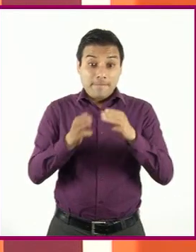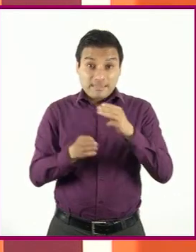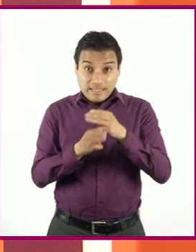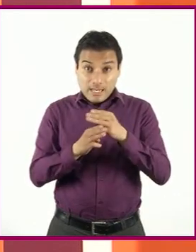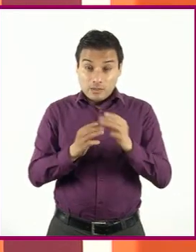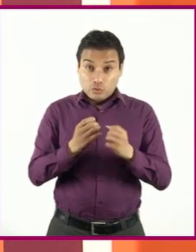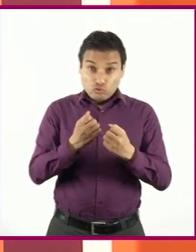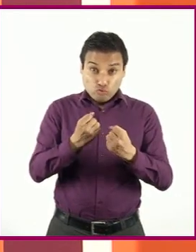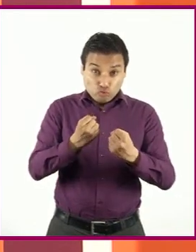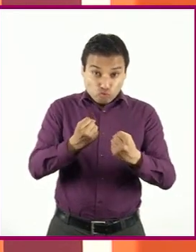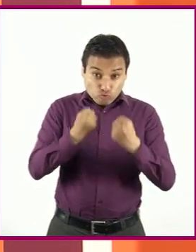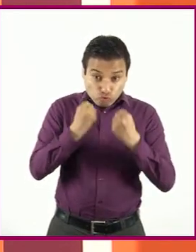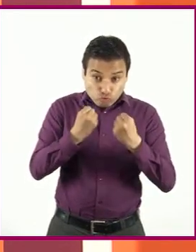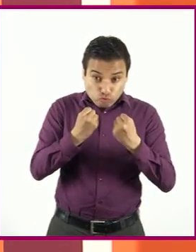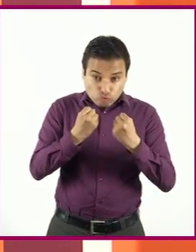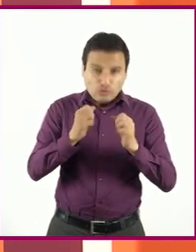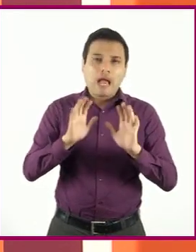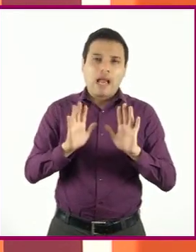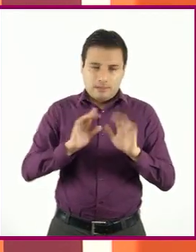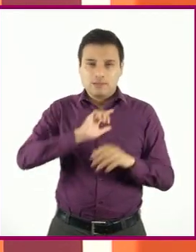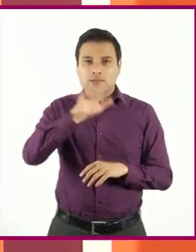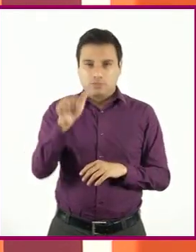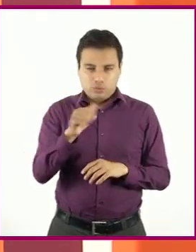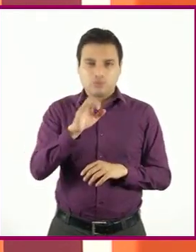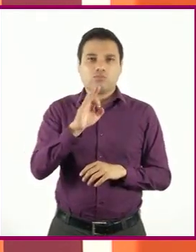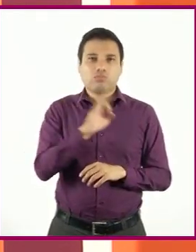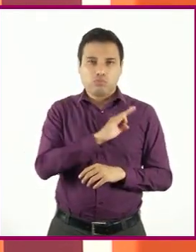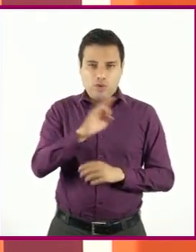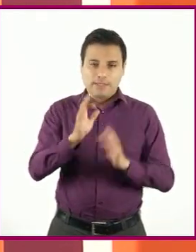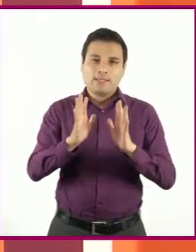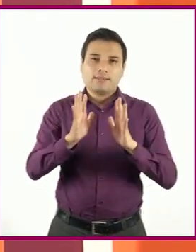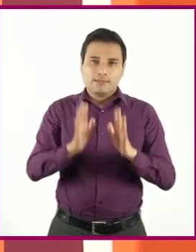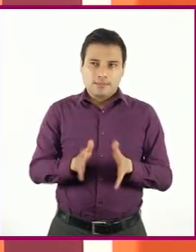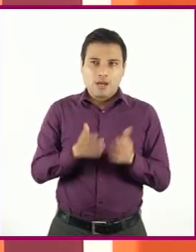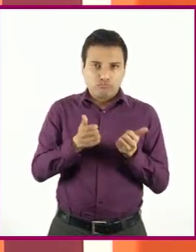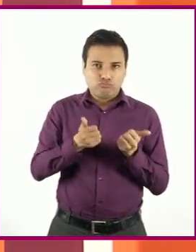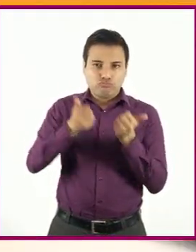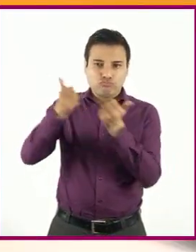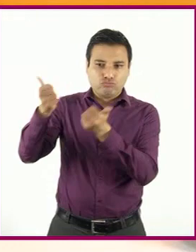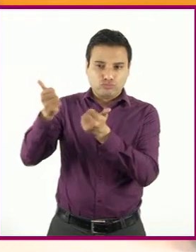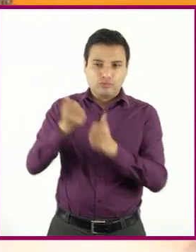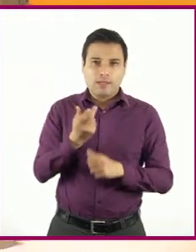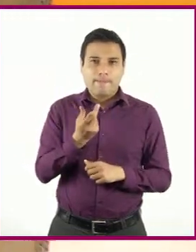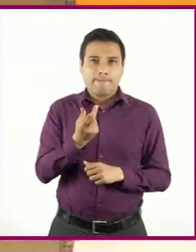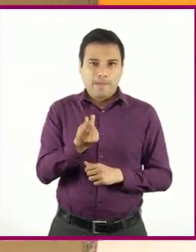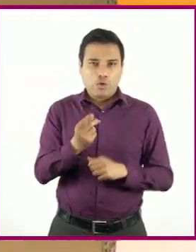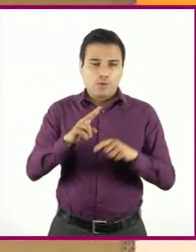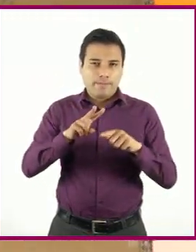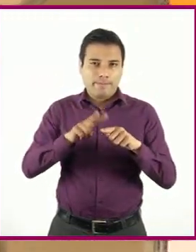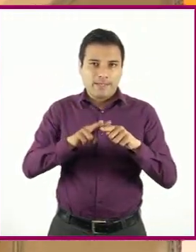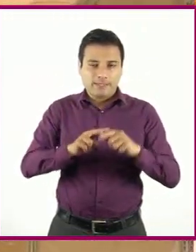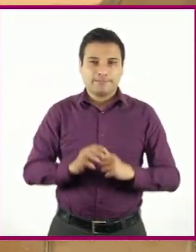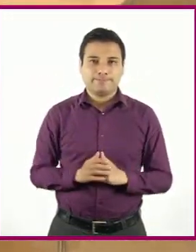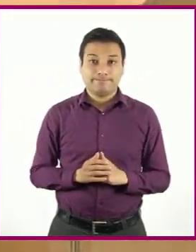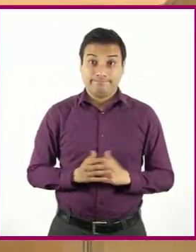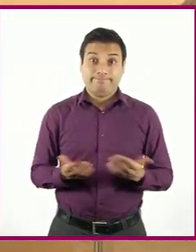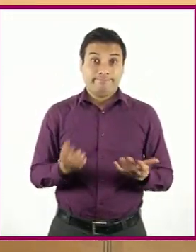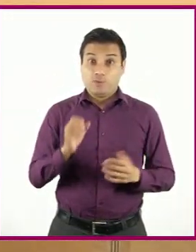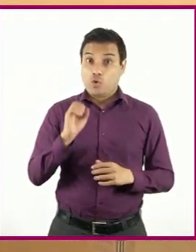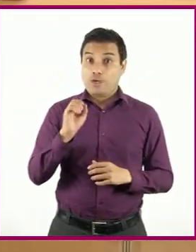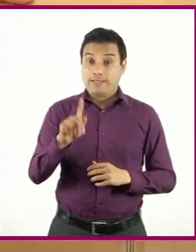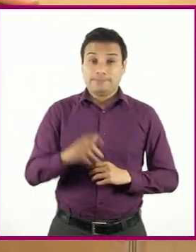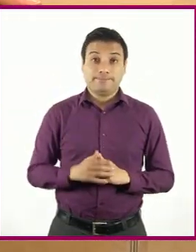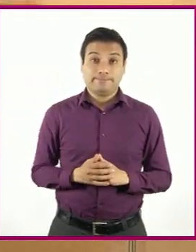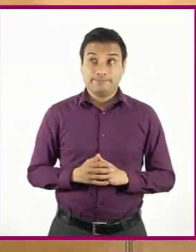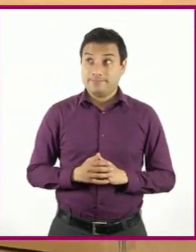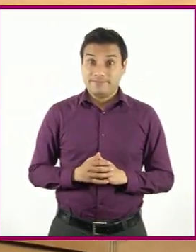el prototipo sean resistentes y seguros para que pueda ser usado por los perros. Pues entonces no se diga más. Así